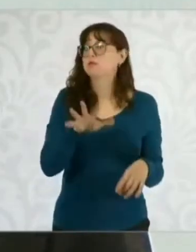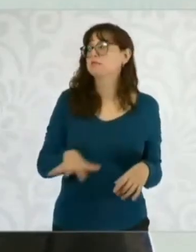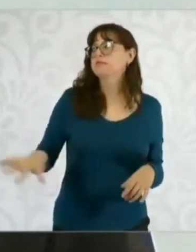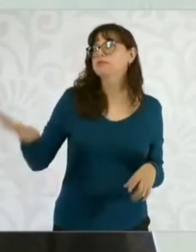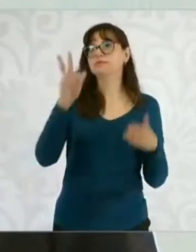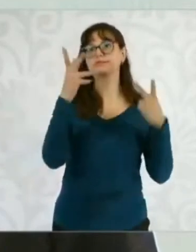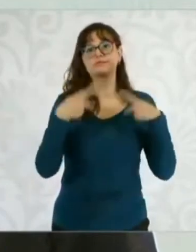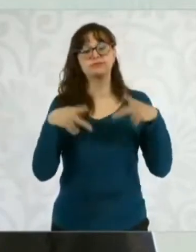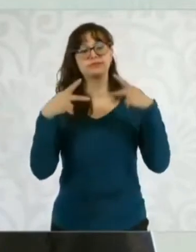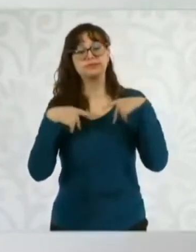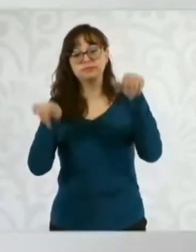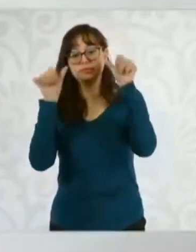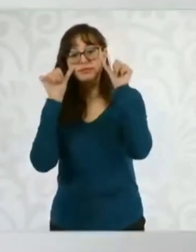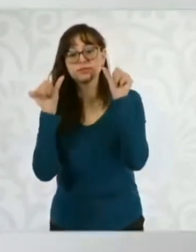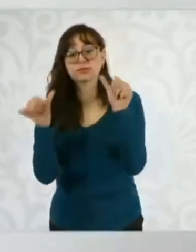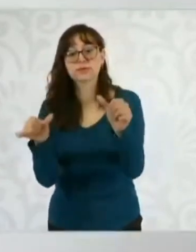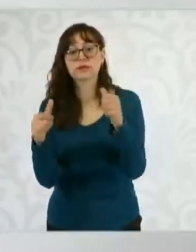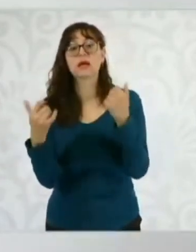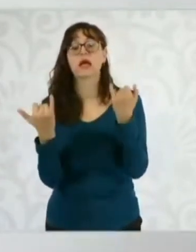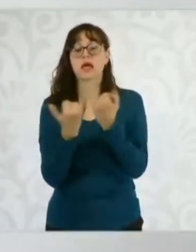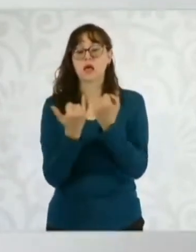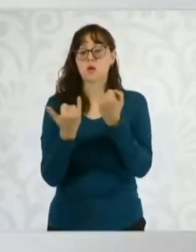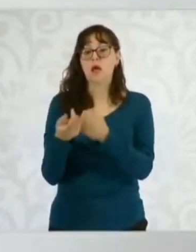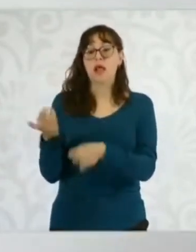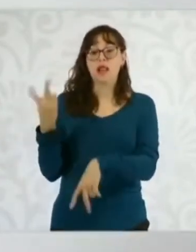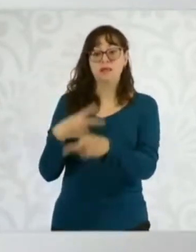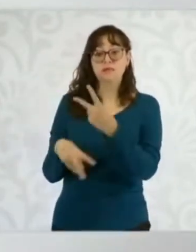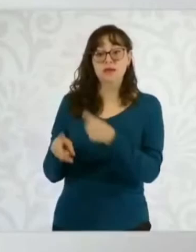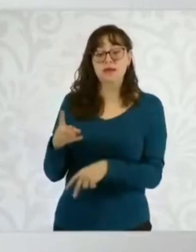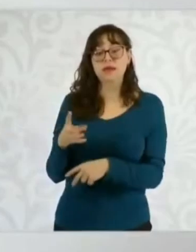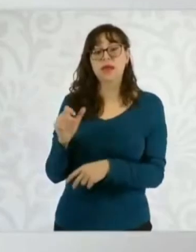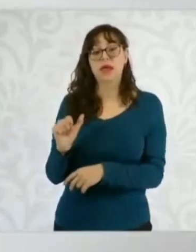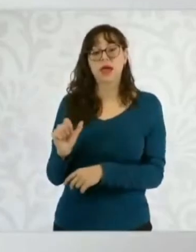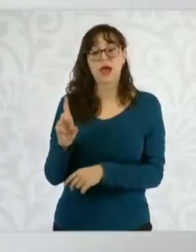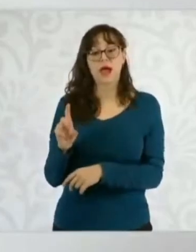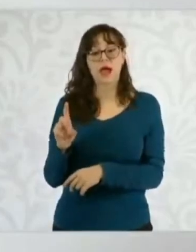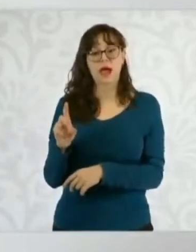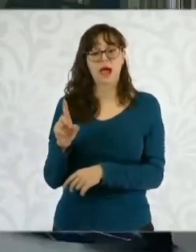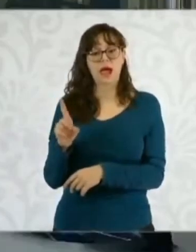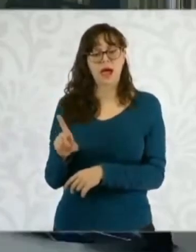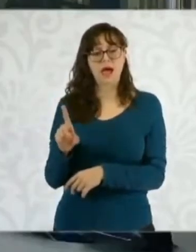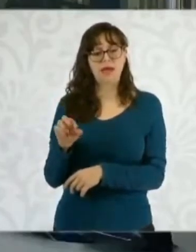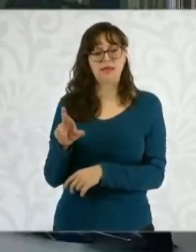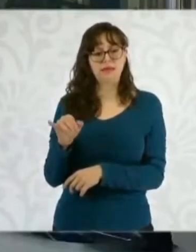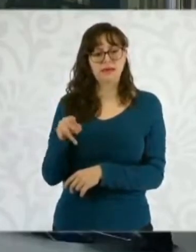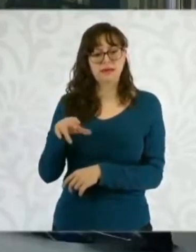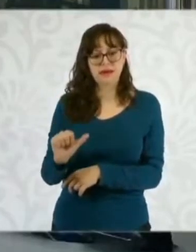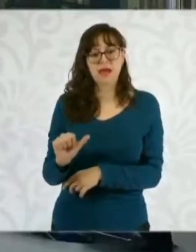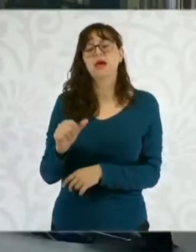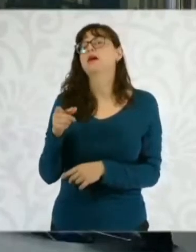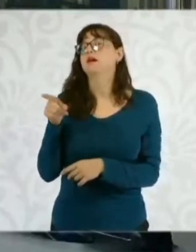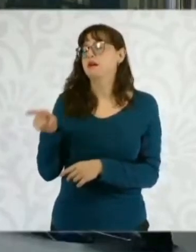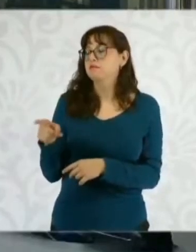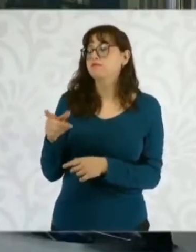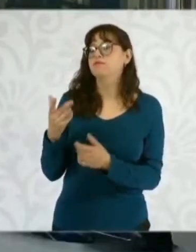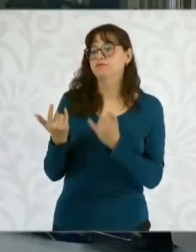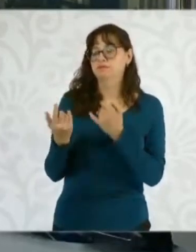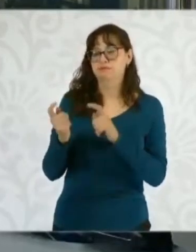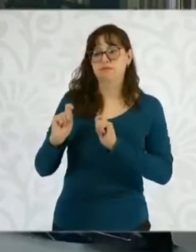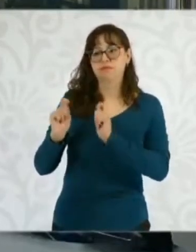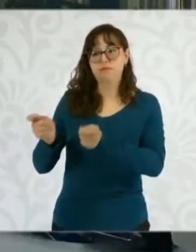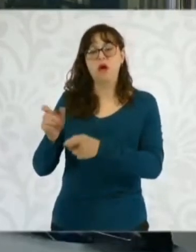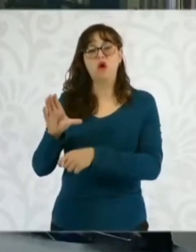población. Nos acompaña también Armida Zúñiga, la directora de COFEPRIS, la